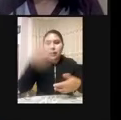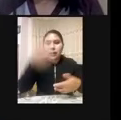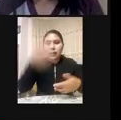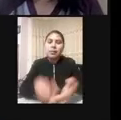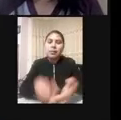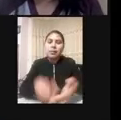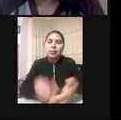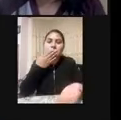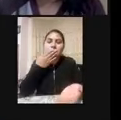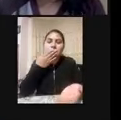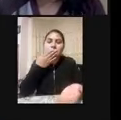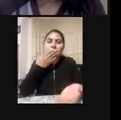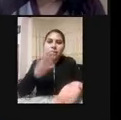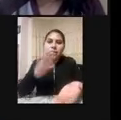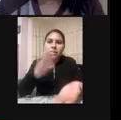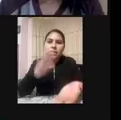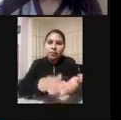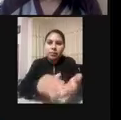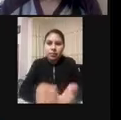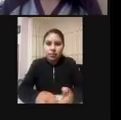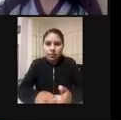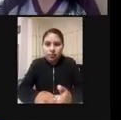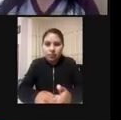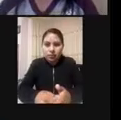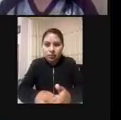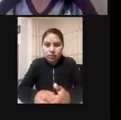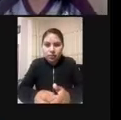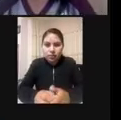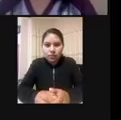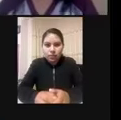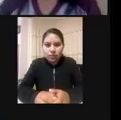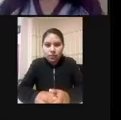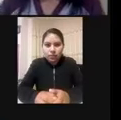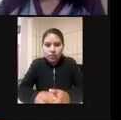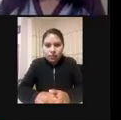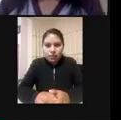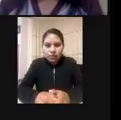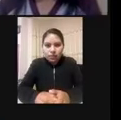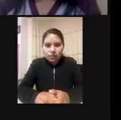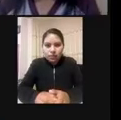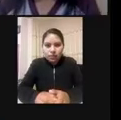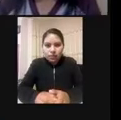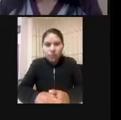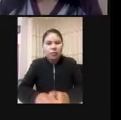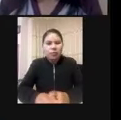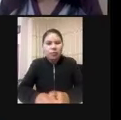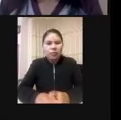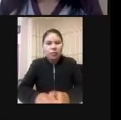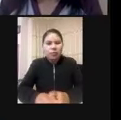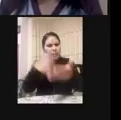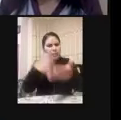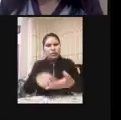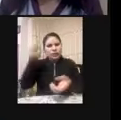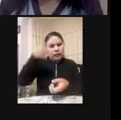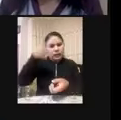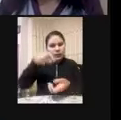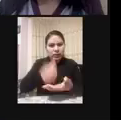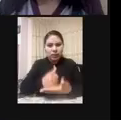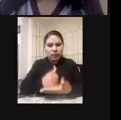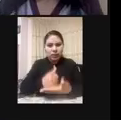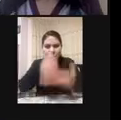medicación controlada por el especialista. ¿Qué más necesita Margarita? Margarita va a necesitar recibir